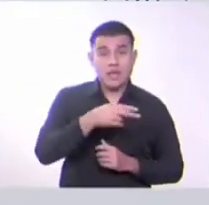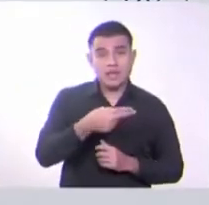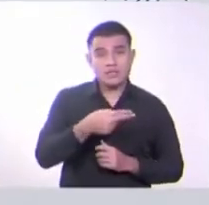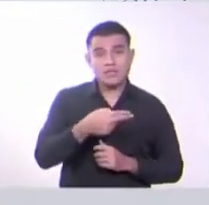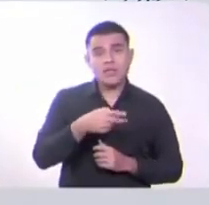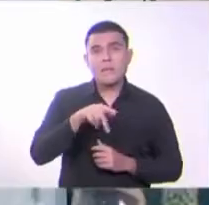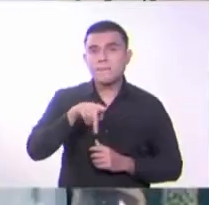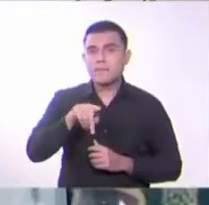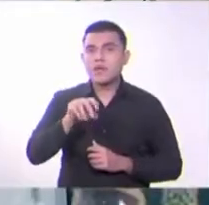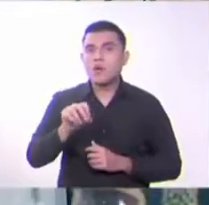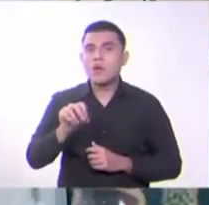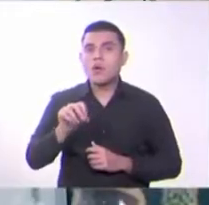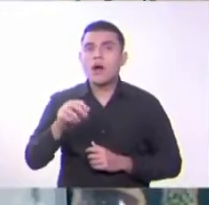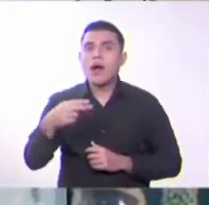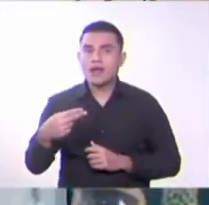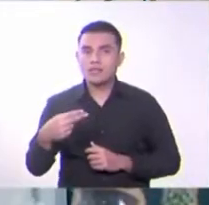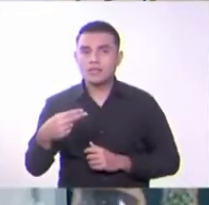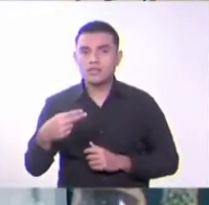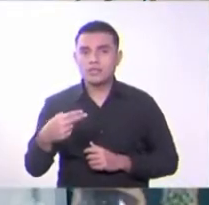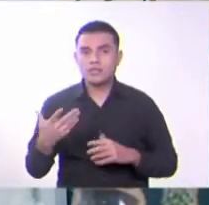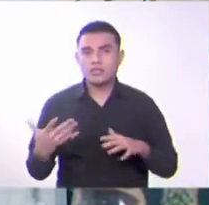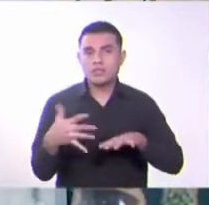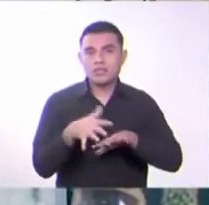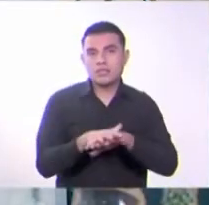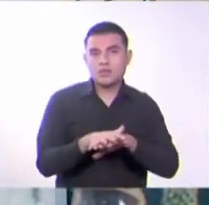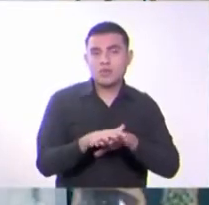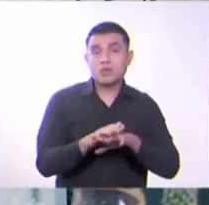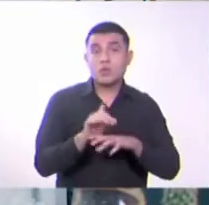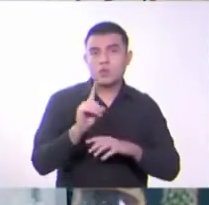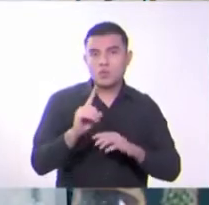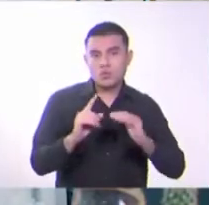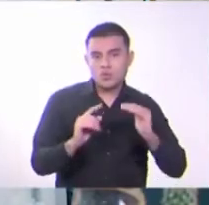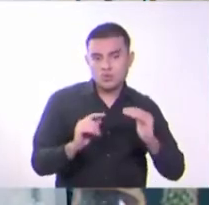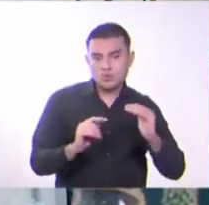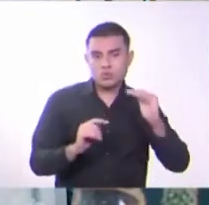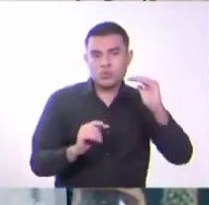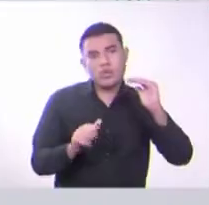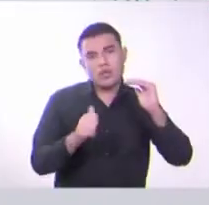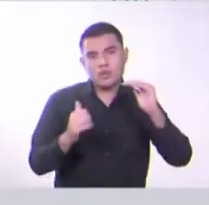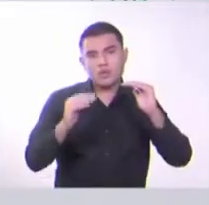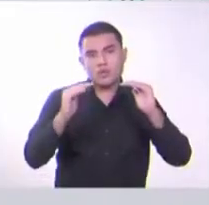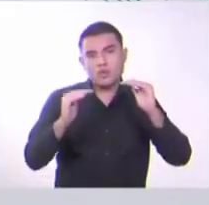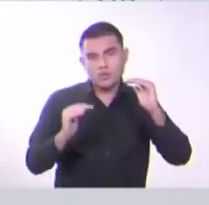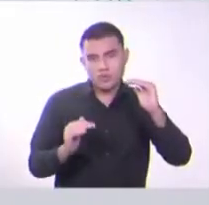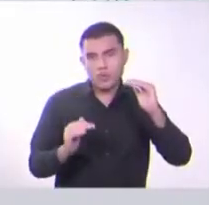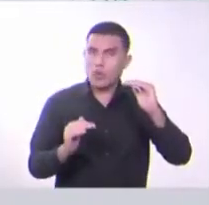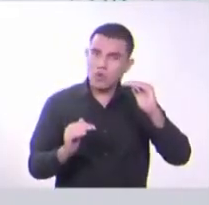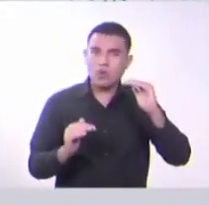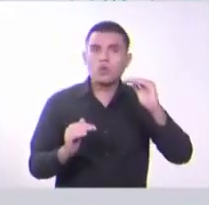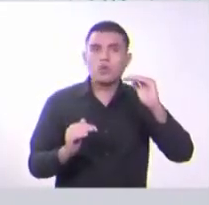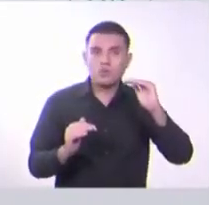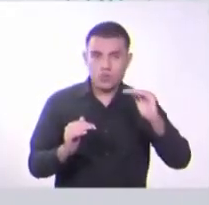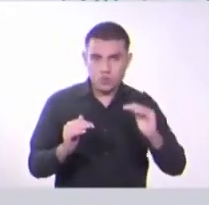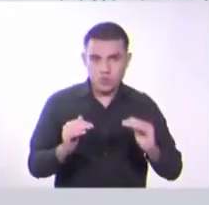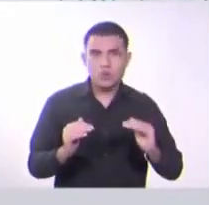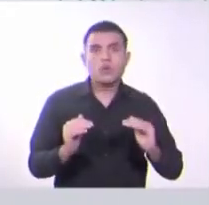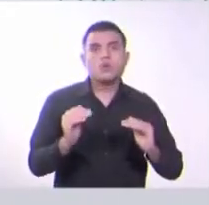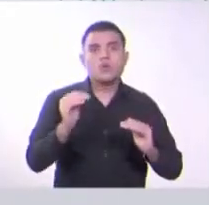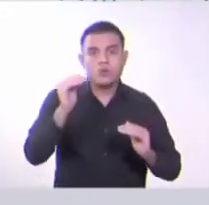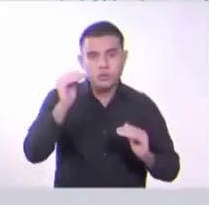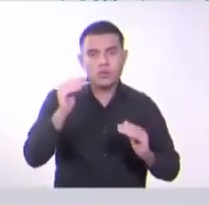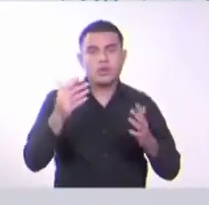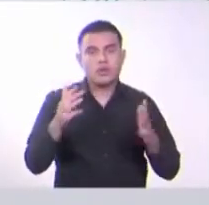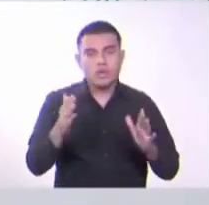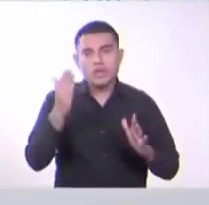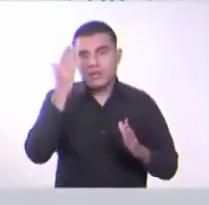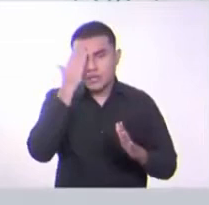relacionados y cuando uno incrementa, el otro disminuye. Ahora que conocemos esto, podemos